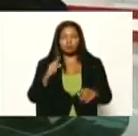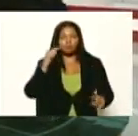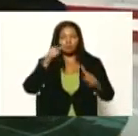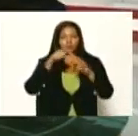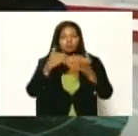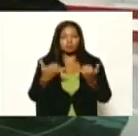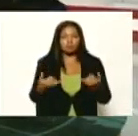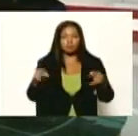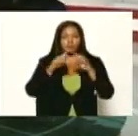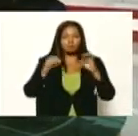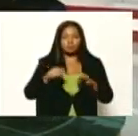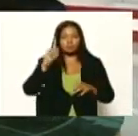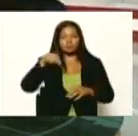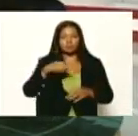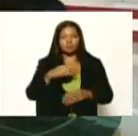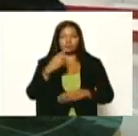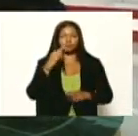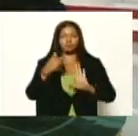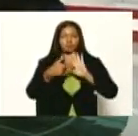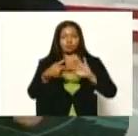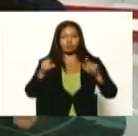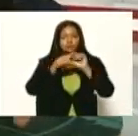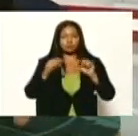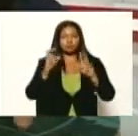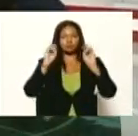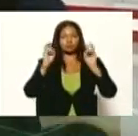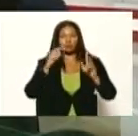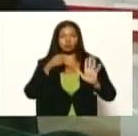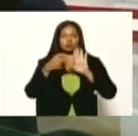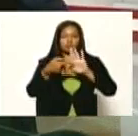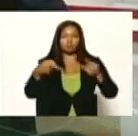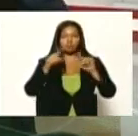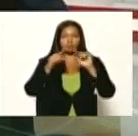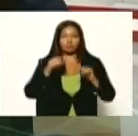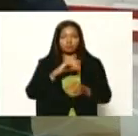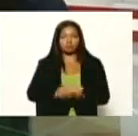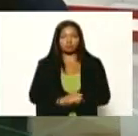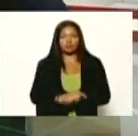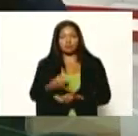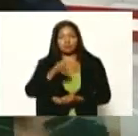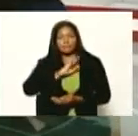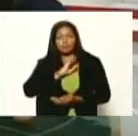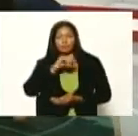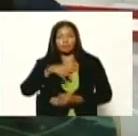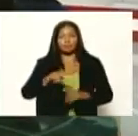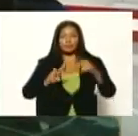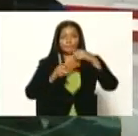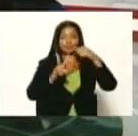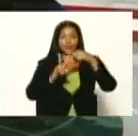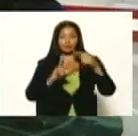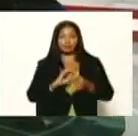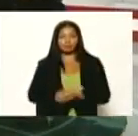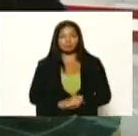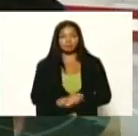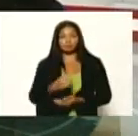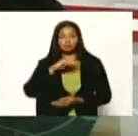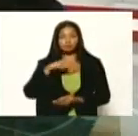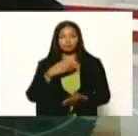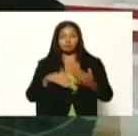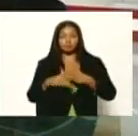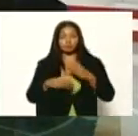propósito de este tema, transmisión que está llegando a ustedes a través de su canal Venezolana de Televisión. Nosotros